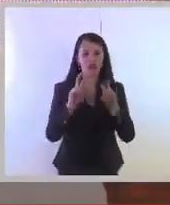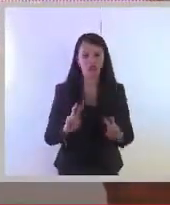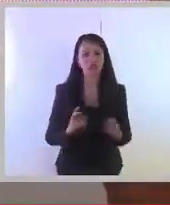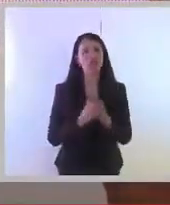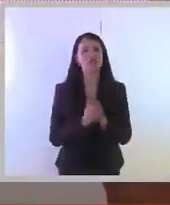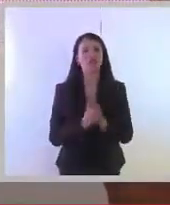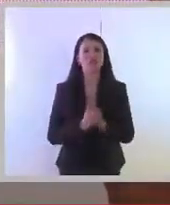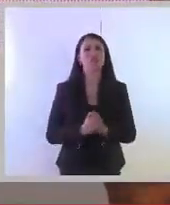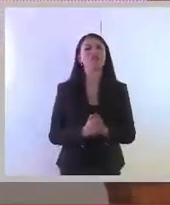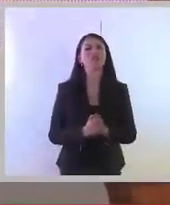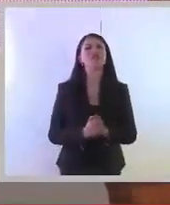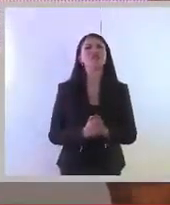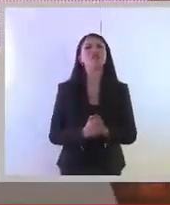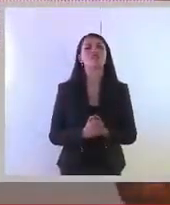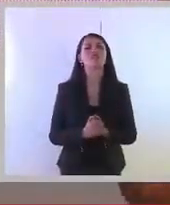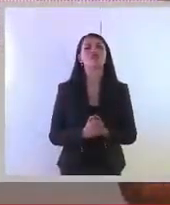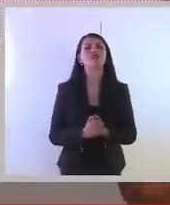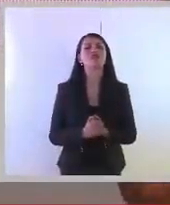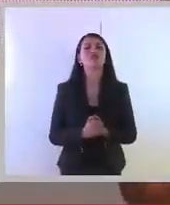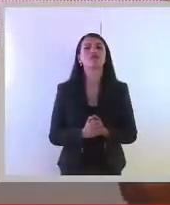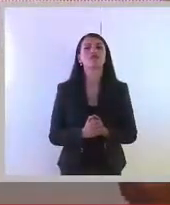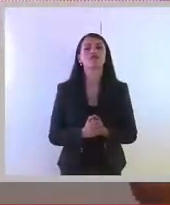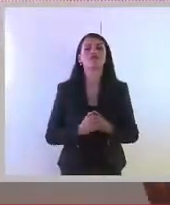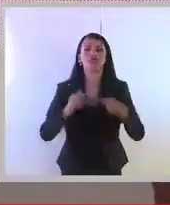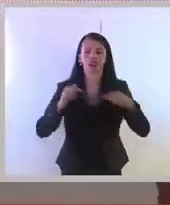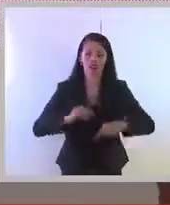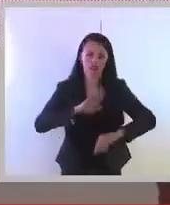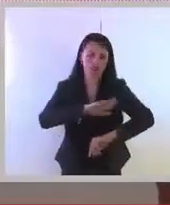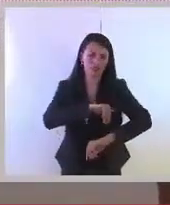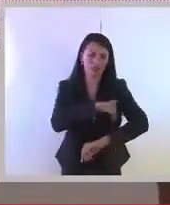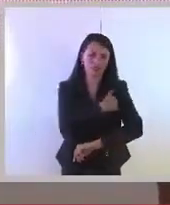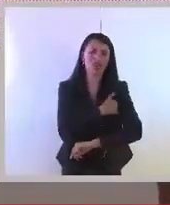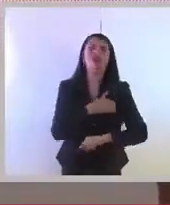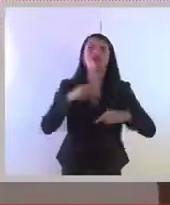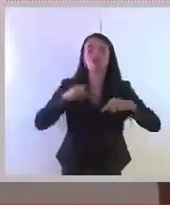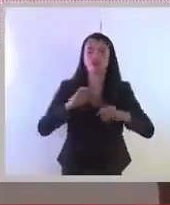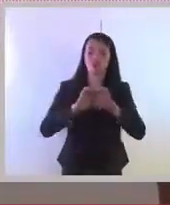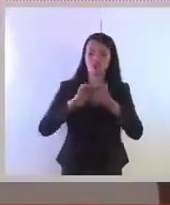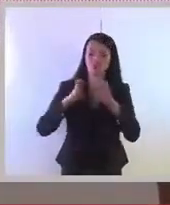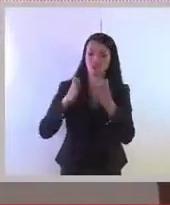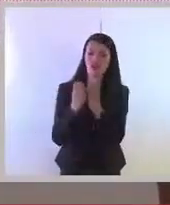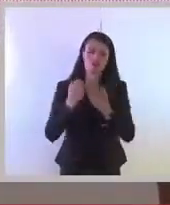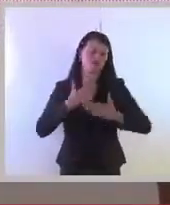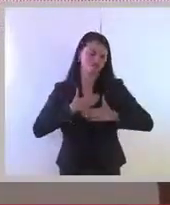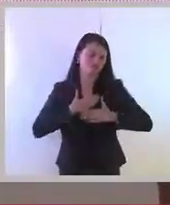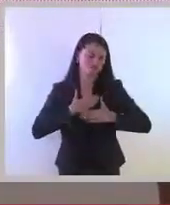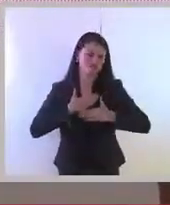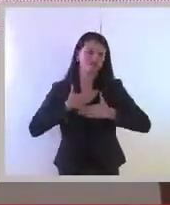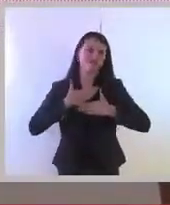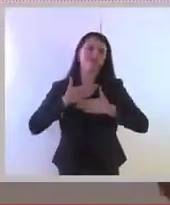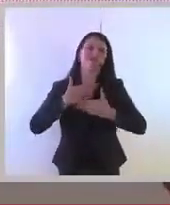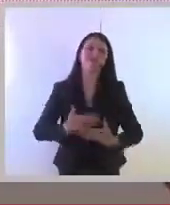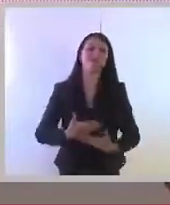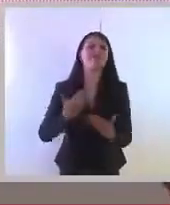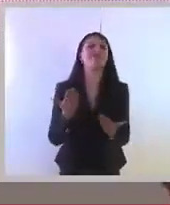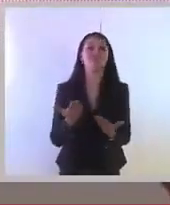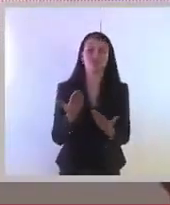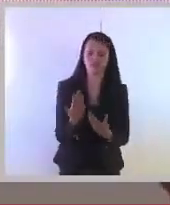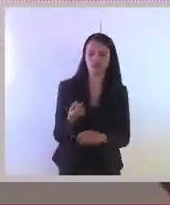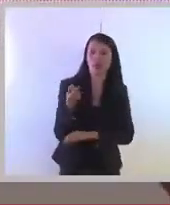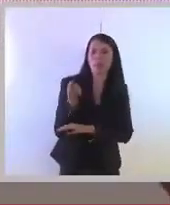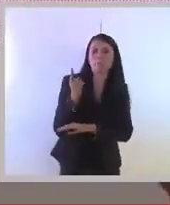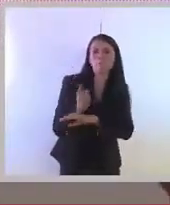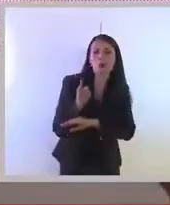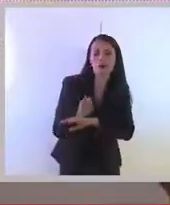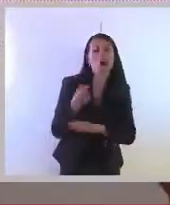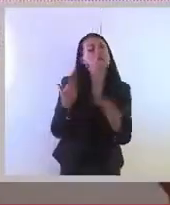Todos. Entonces, en este ministerio y en mi equipo encuentran una servidora que está bajo el mandato